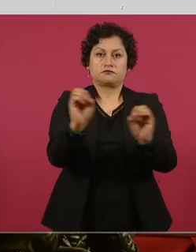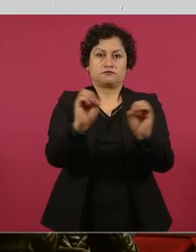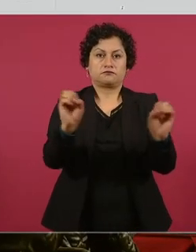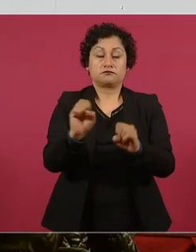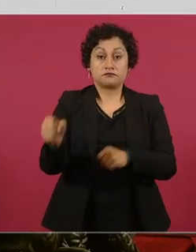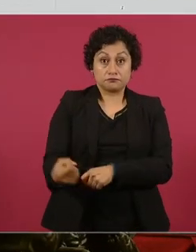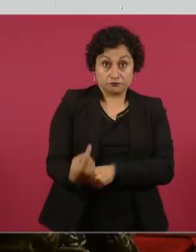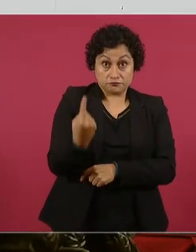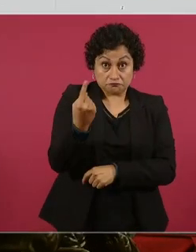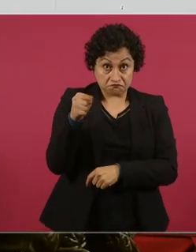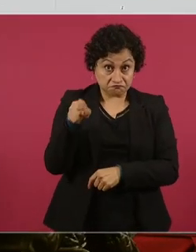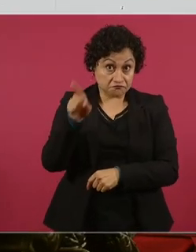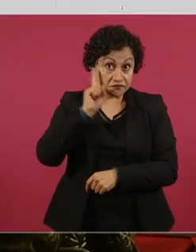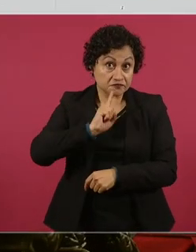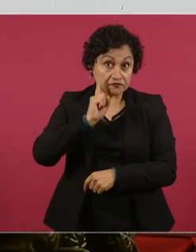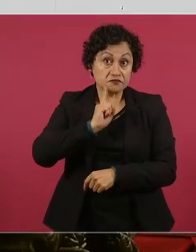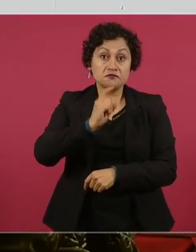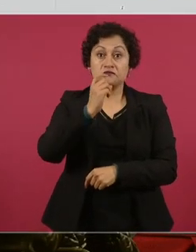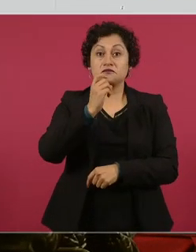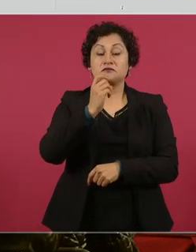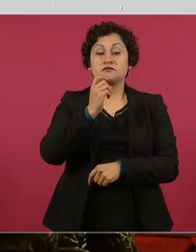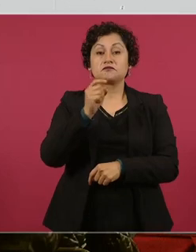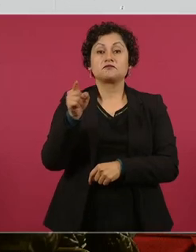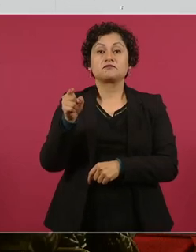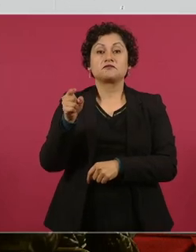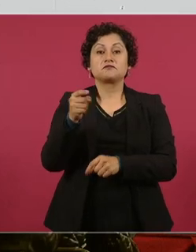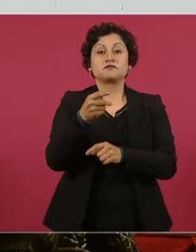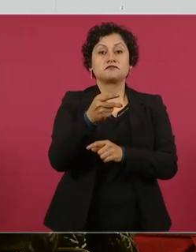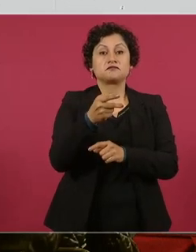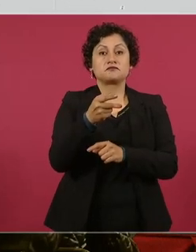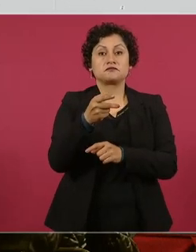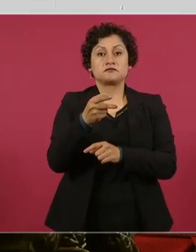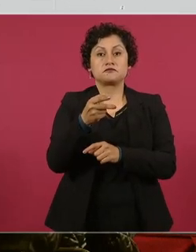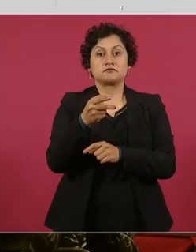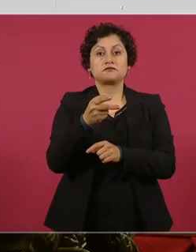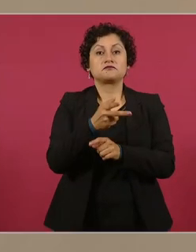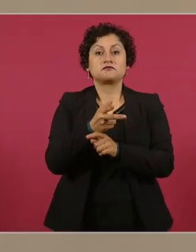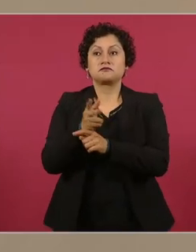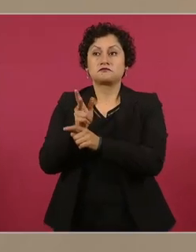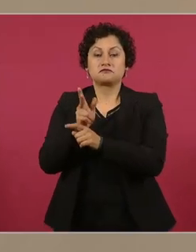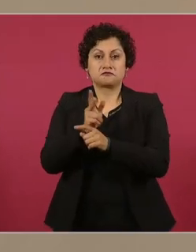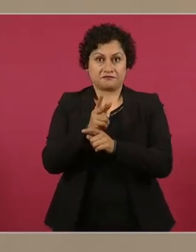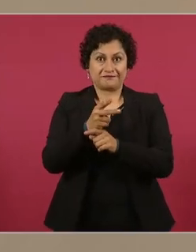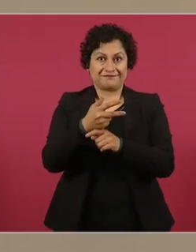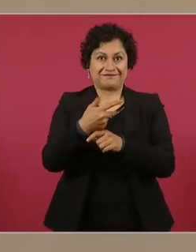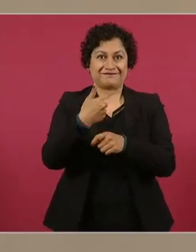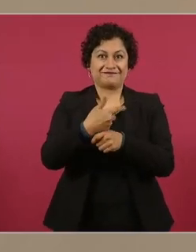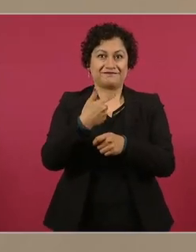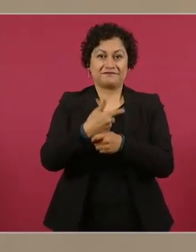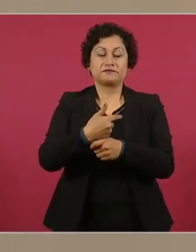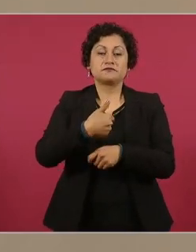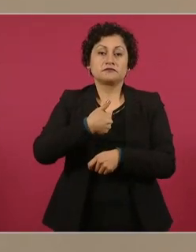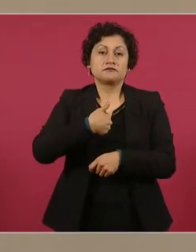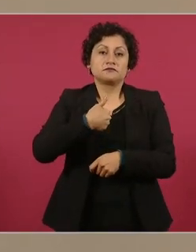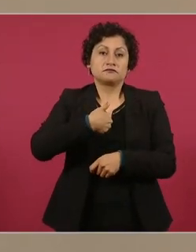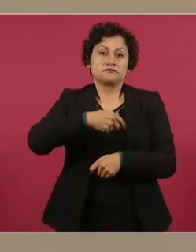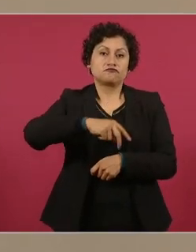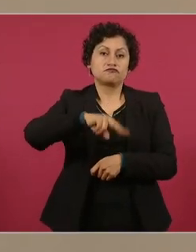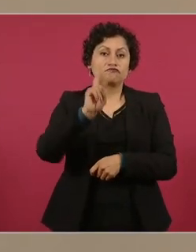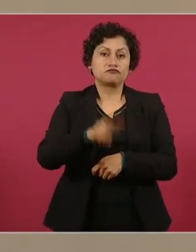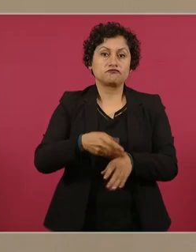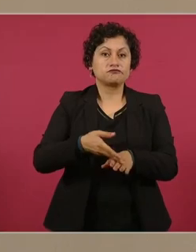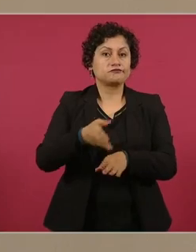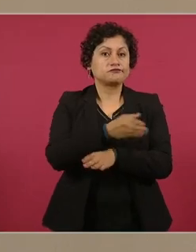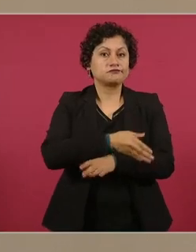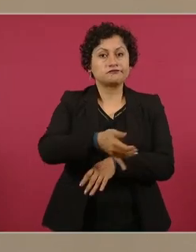ellas editó un video ahí en la Fiscalía, donde manifestó haber estado bajo los influjos del alcohol y